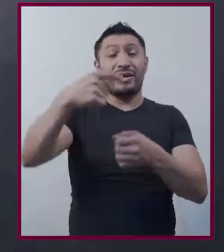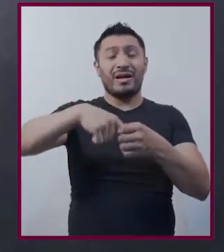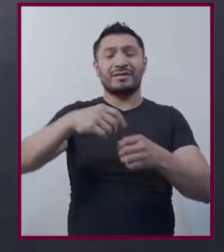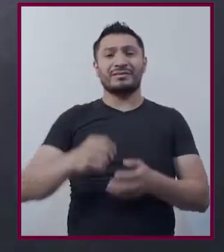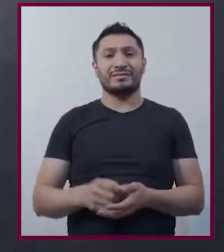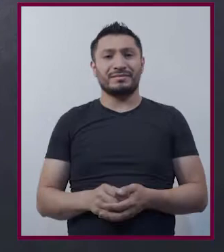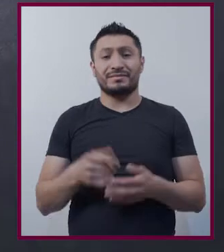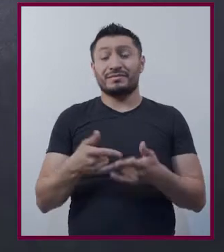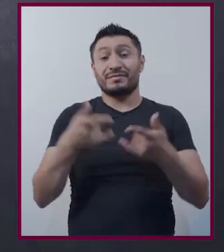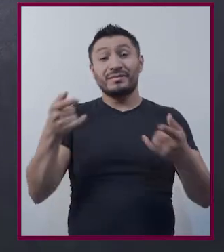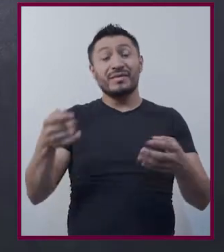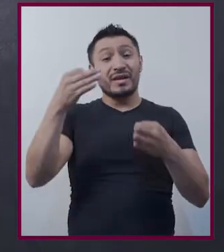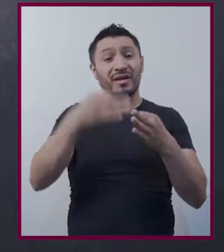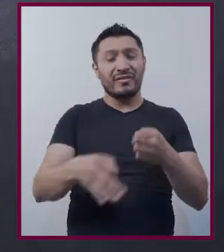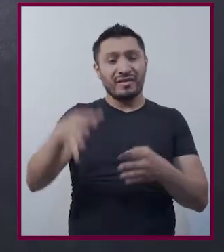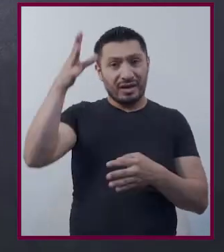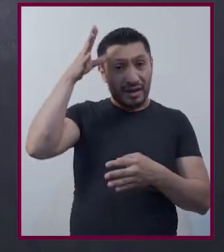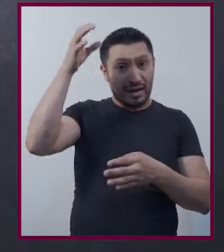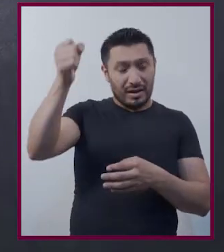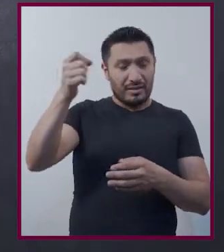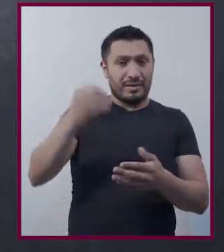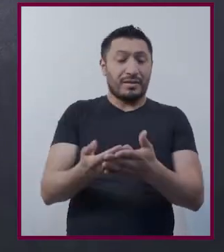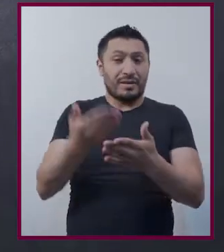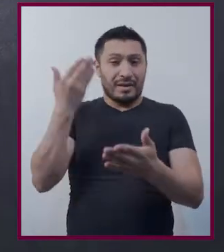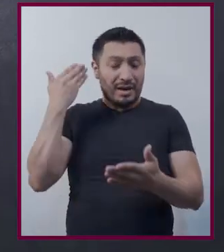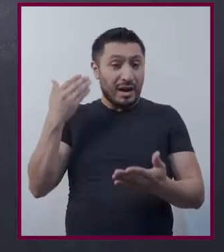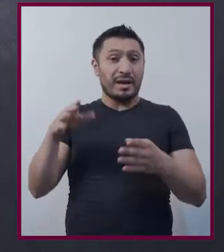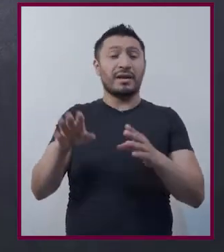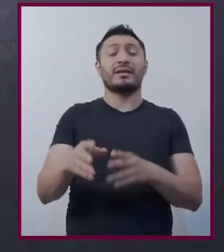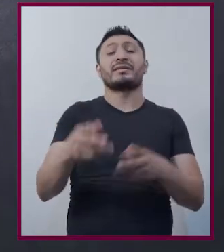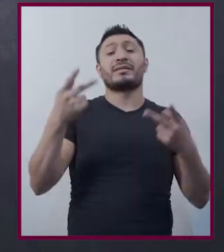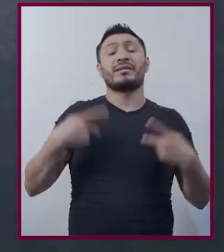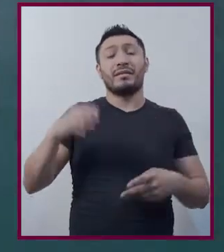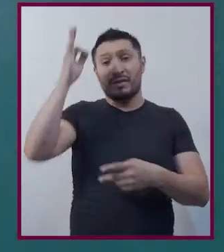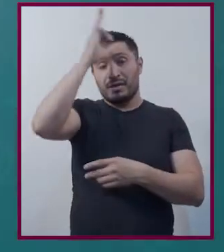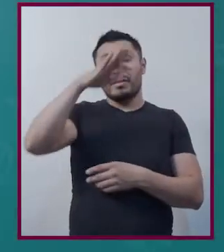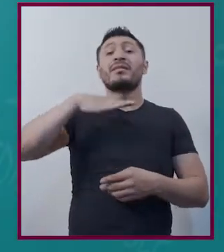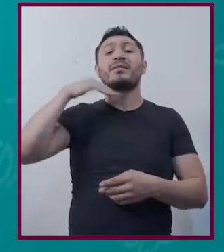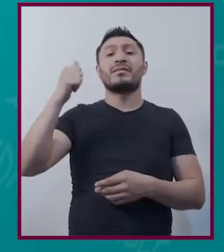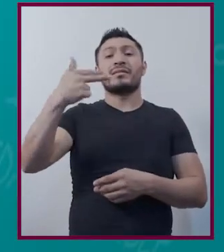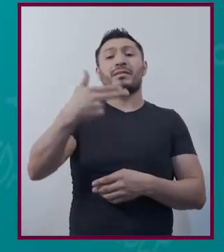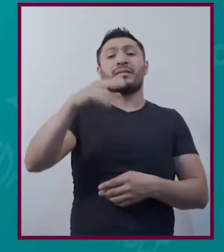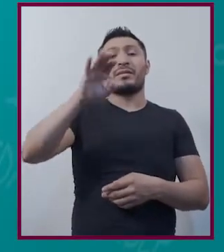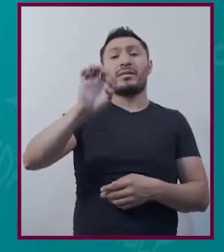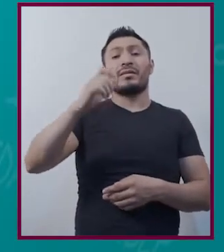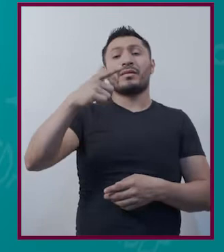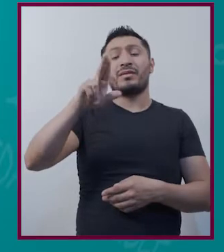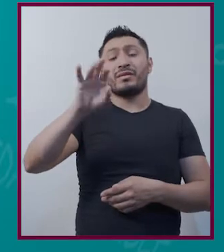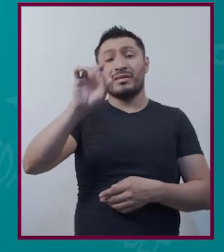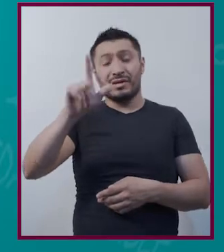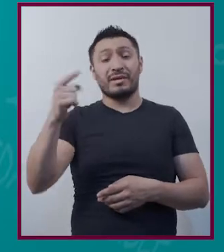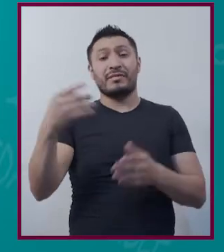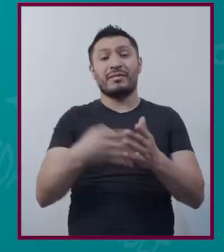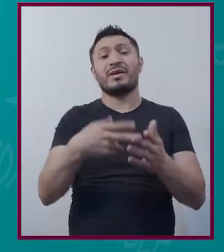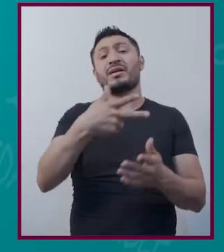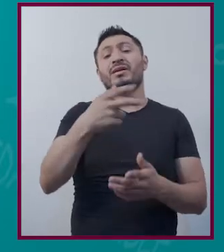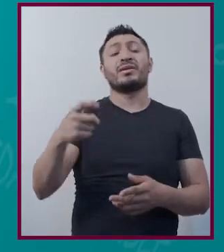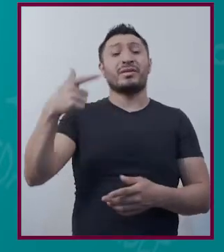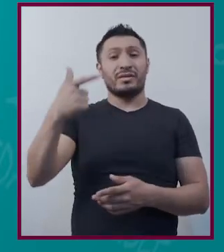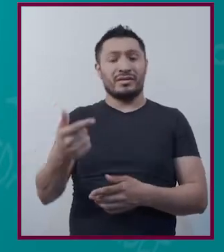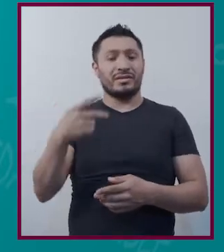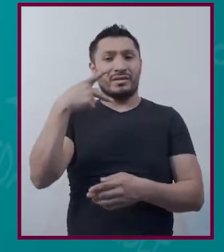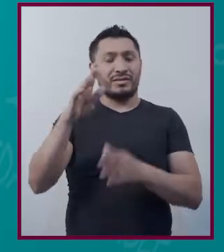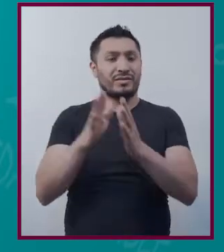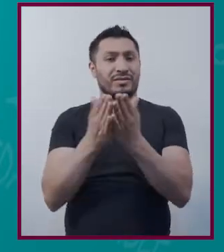de la historia es un concepto originalmente acuñado por el filósofo alemán Hegel en 1807 en su obra